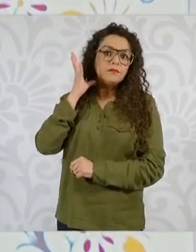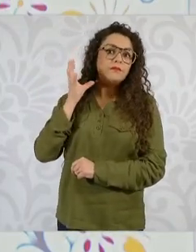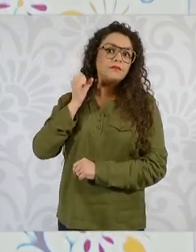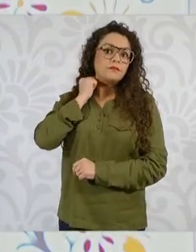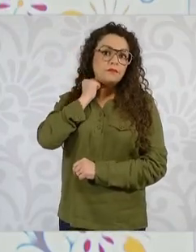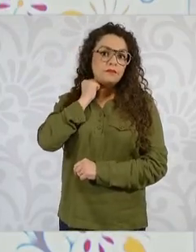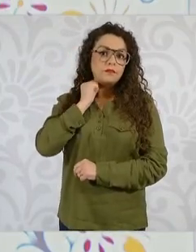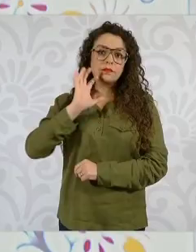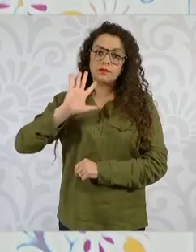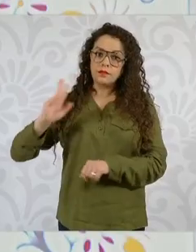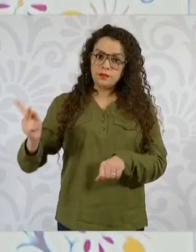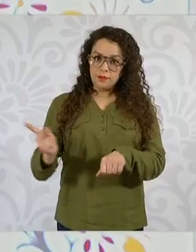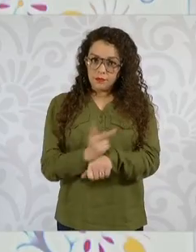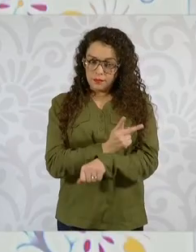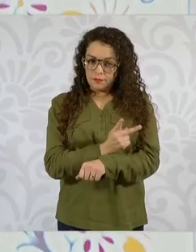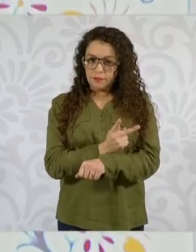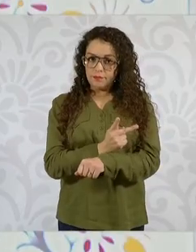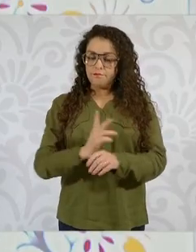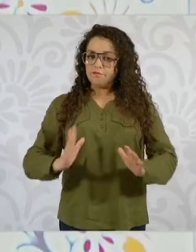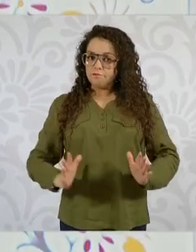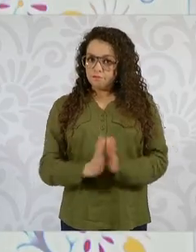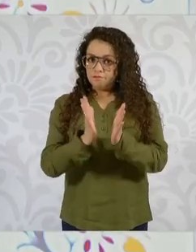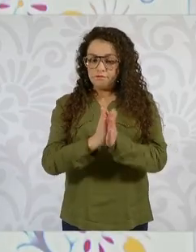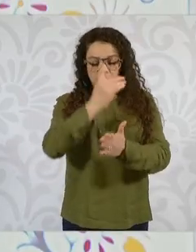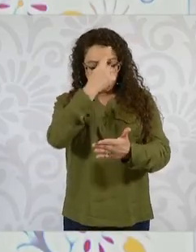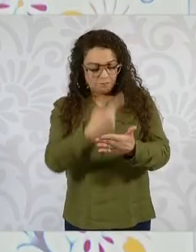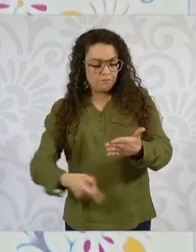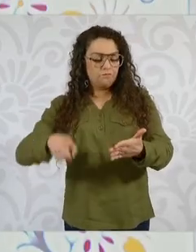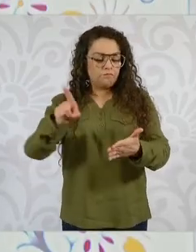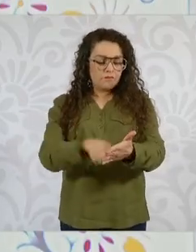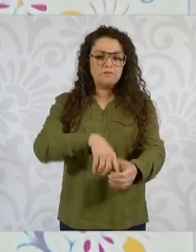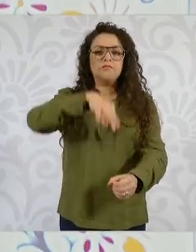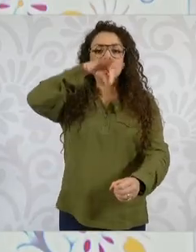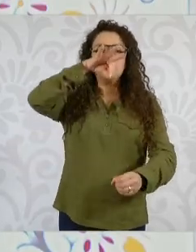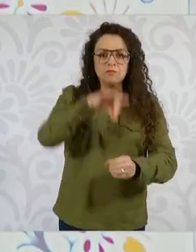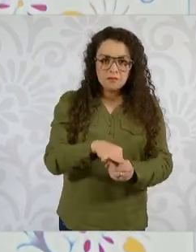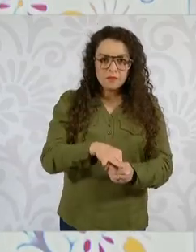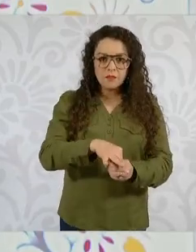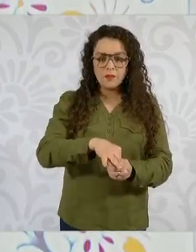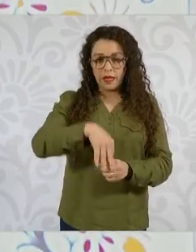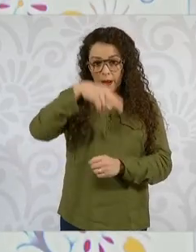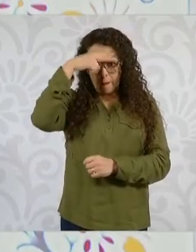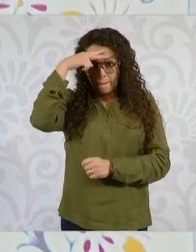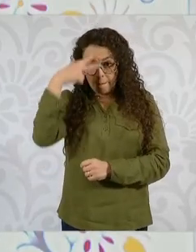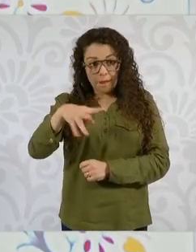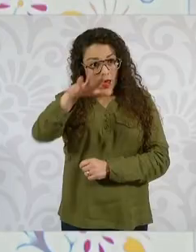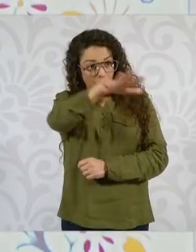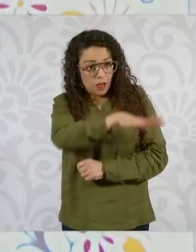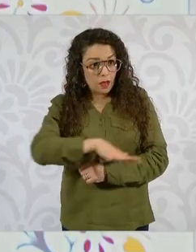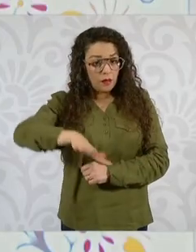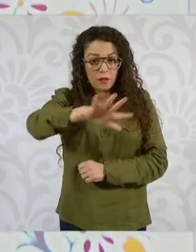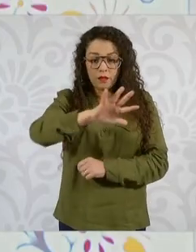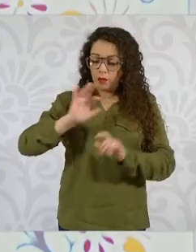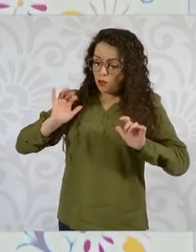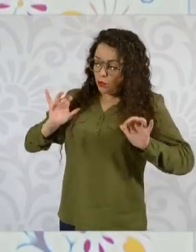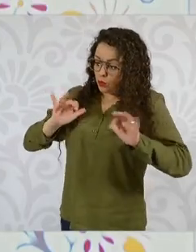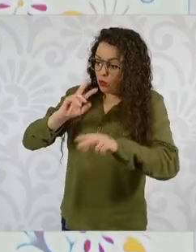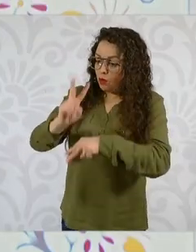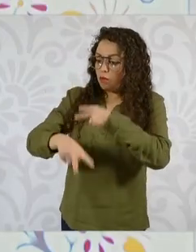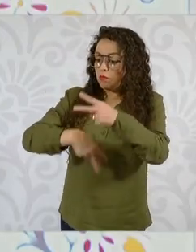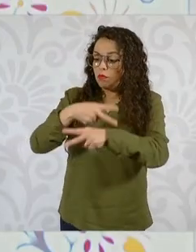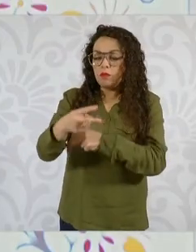electoral en donde el pueblo de México determinó la